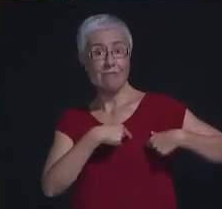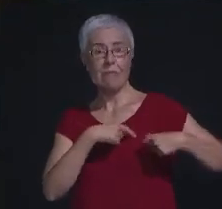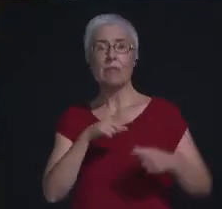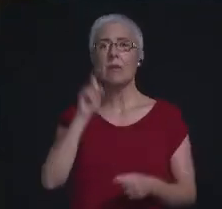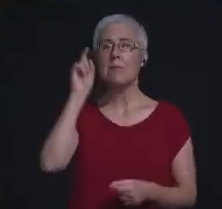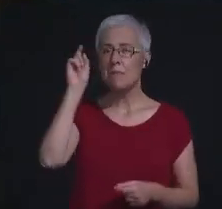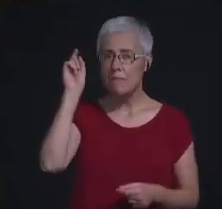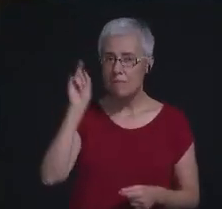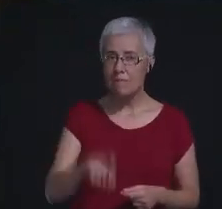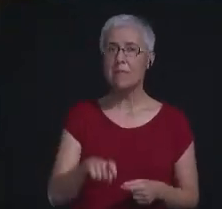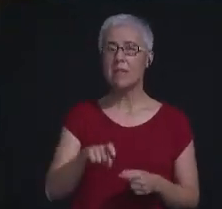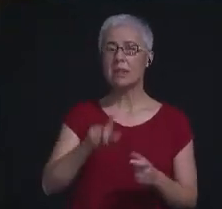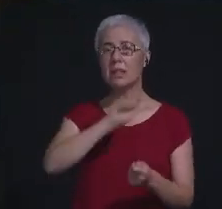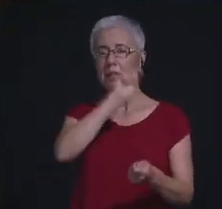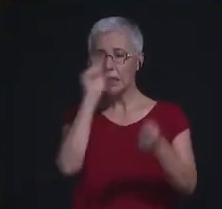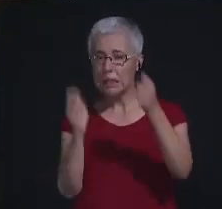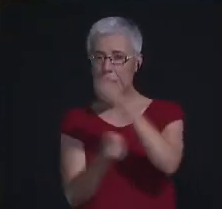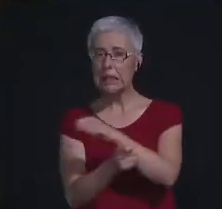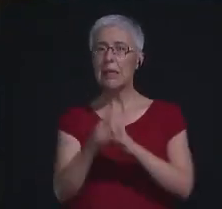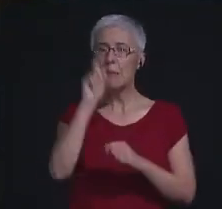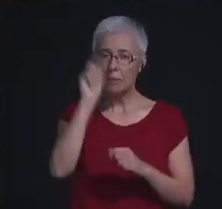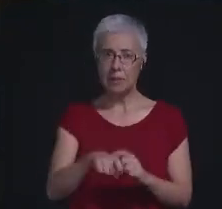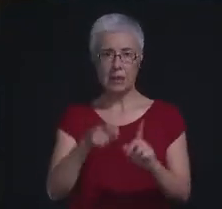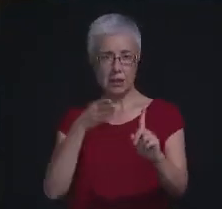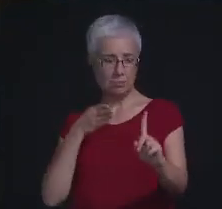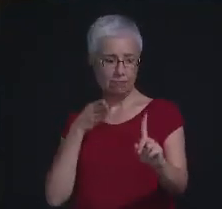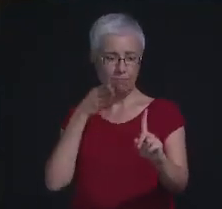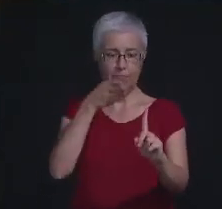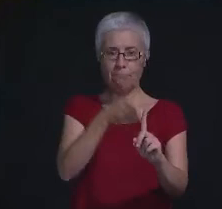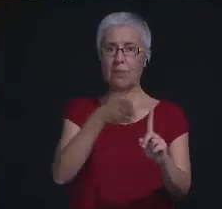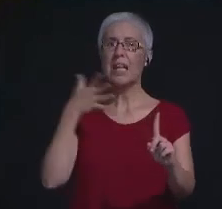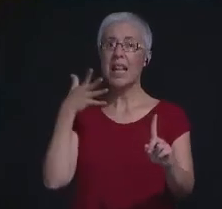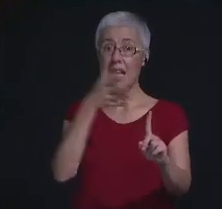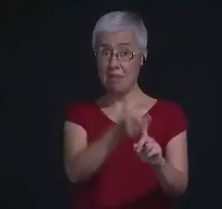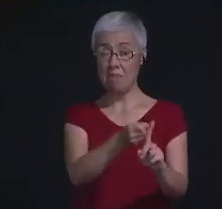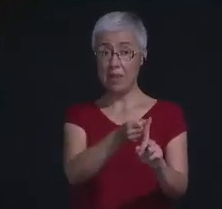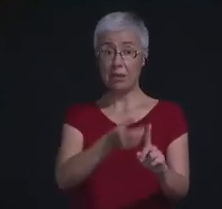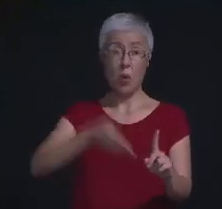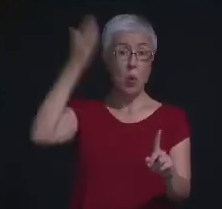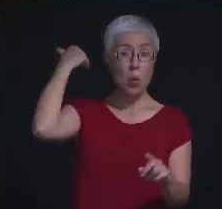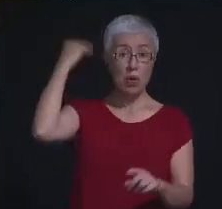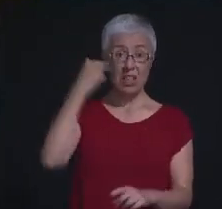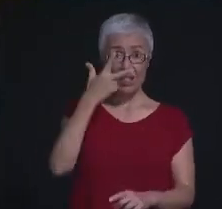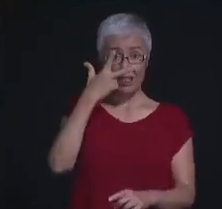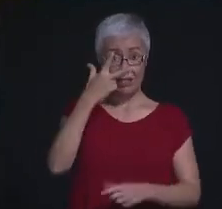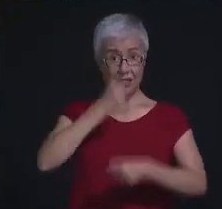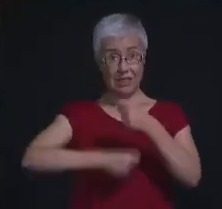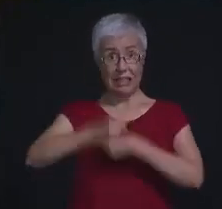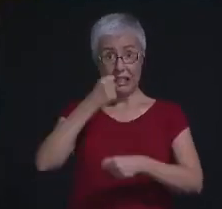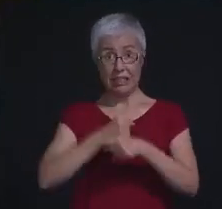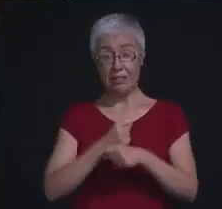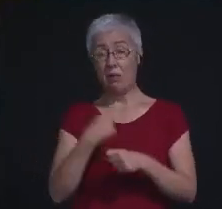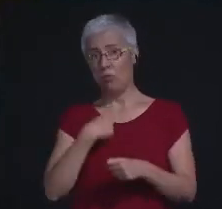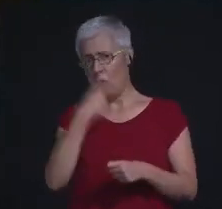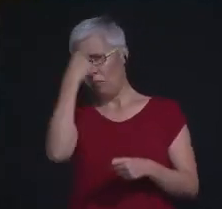que ser marcas auténticas y marcas realmente con propósito. Eso que en ese día parecía una afirmación muy fuerte, ahora mismo yo